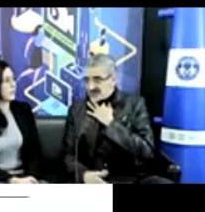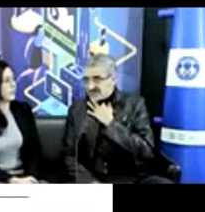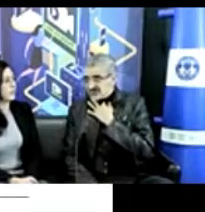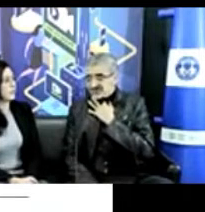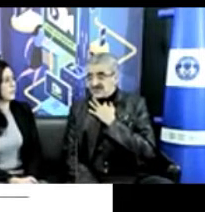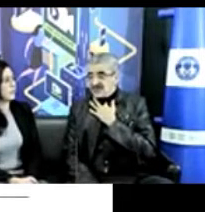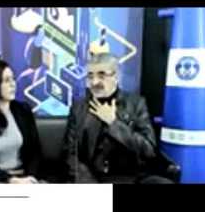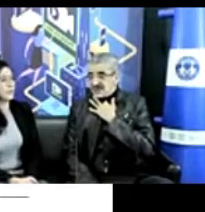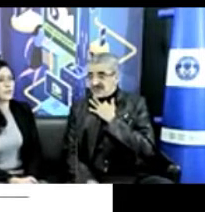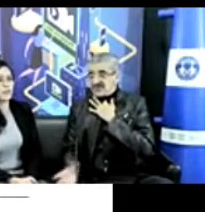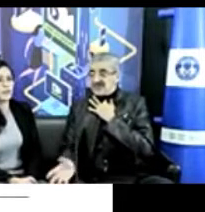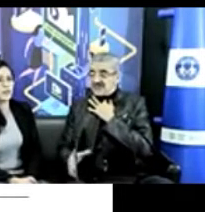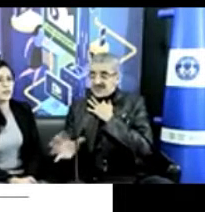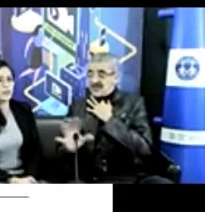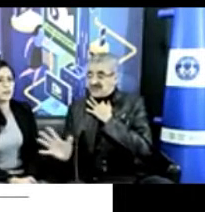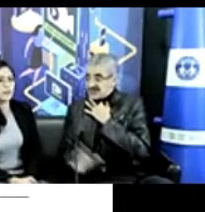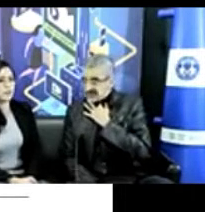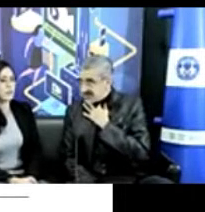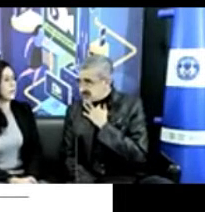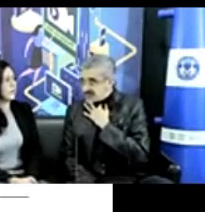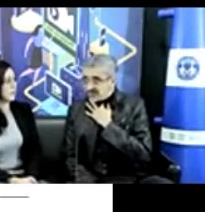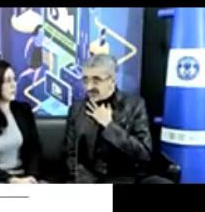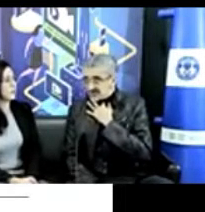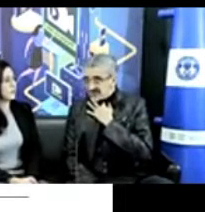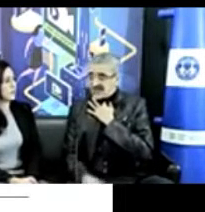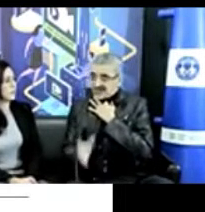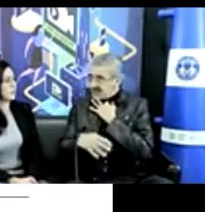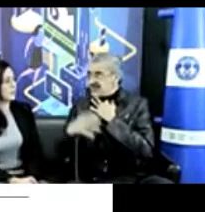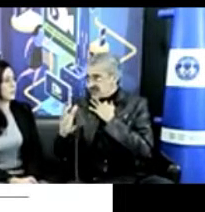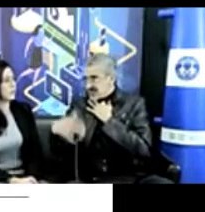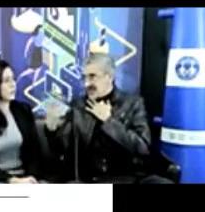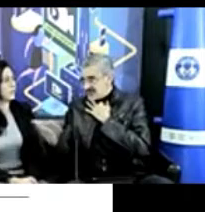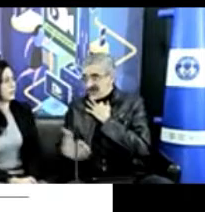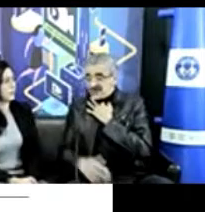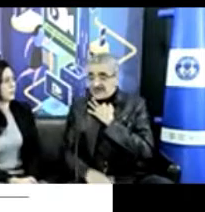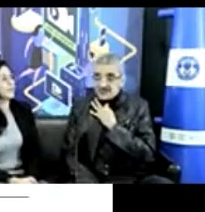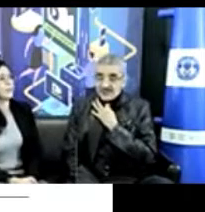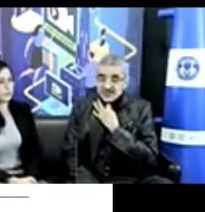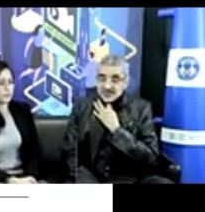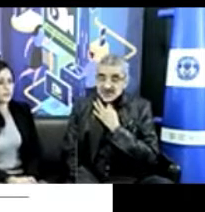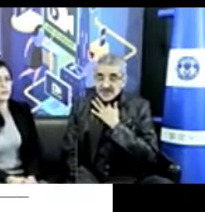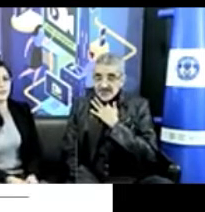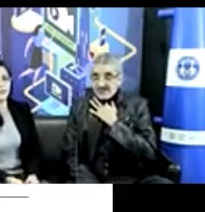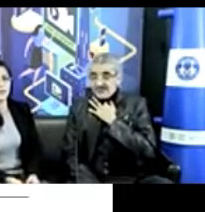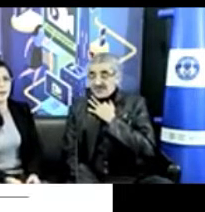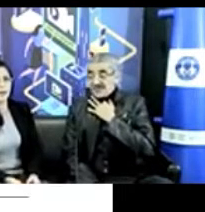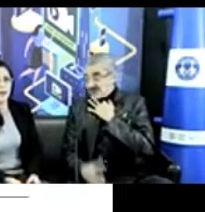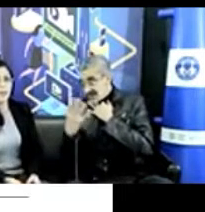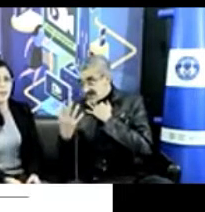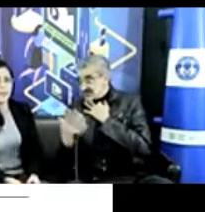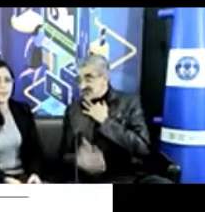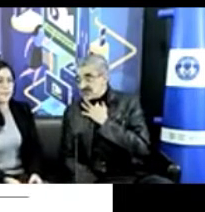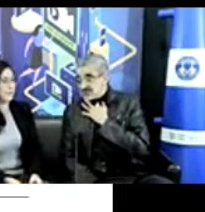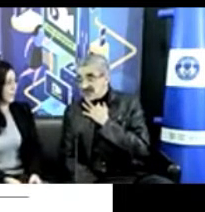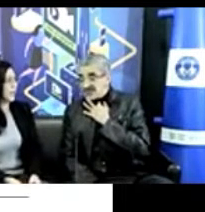5 minutos para poder determinar el nivel de riesgo de la persona, leve, moderado, grave. Debido